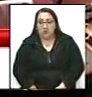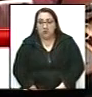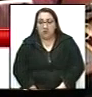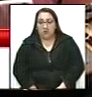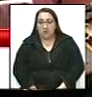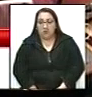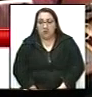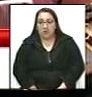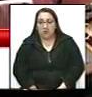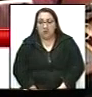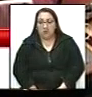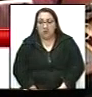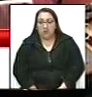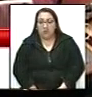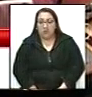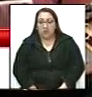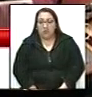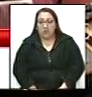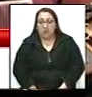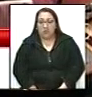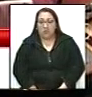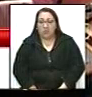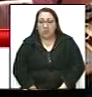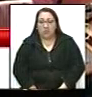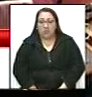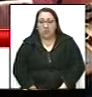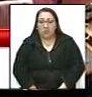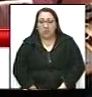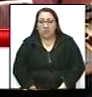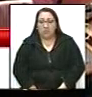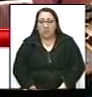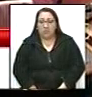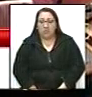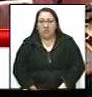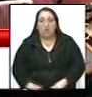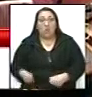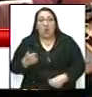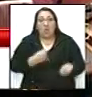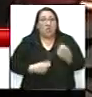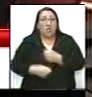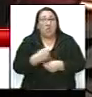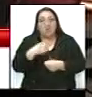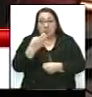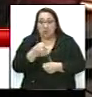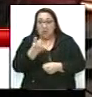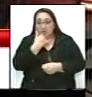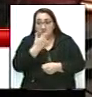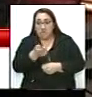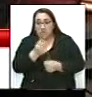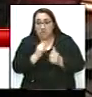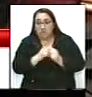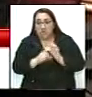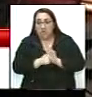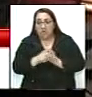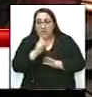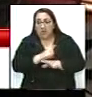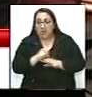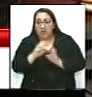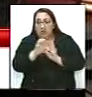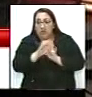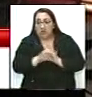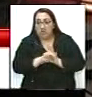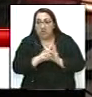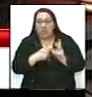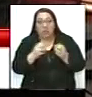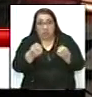ese contrabando al cual señala el colega Castro. Sería bueno, si es que señala que siempre pasa eso con las leyes de desarrollo constitucional, que